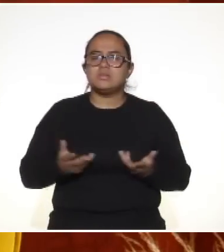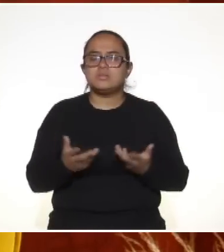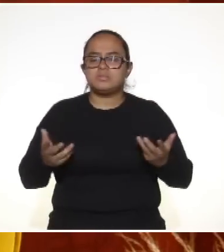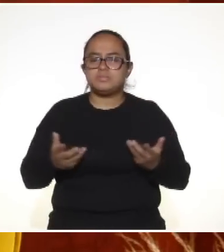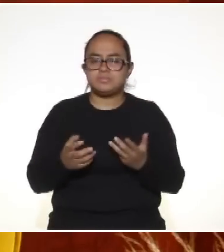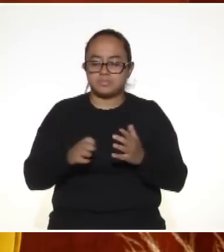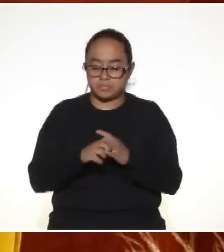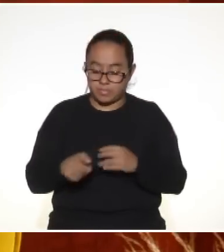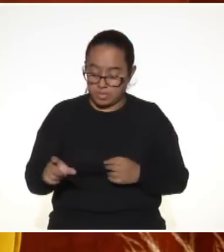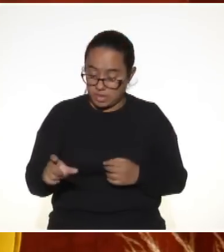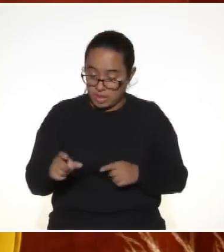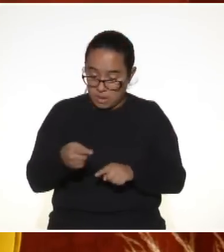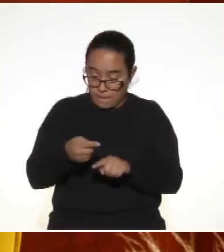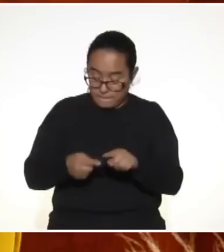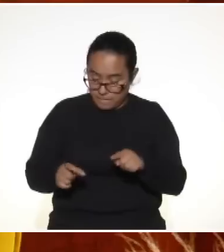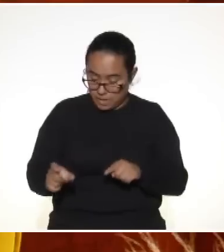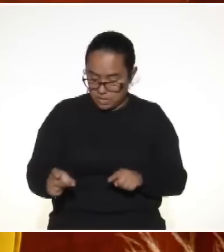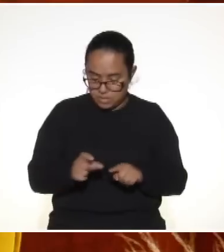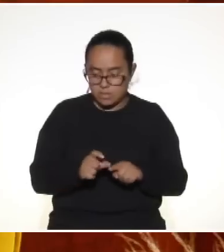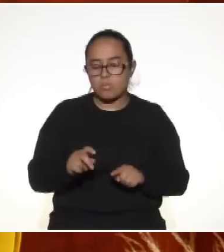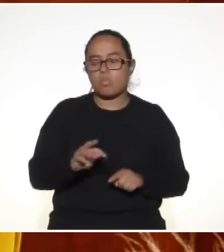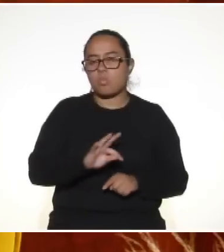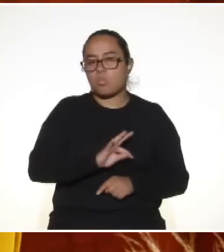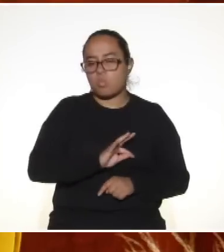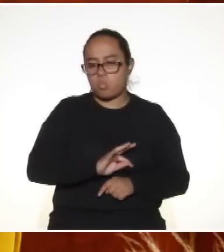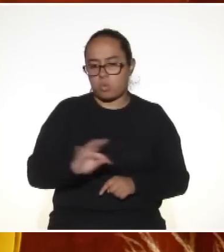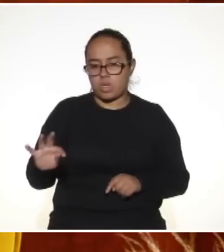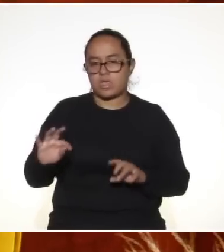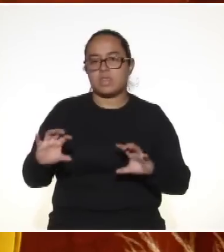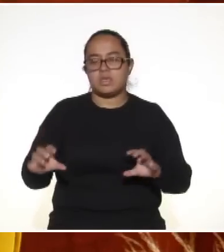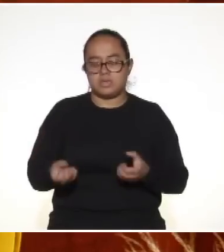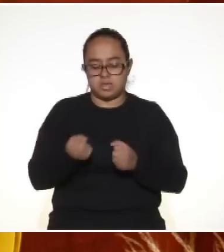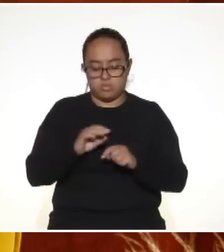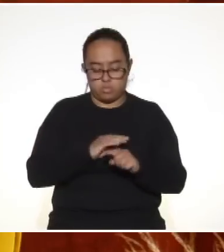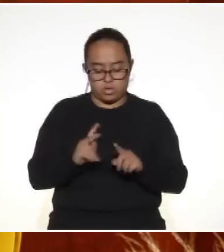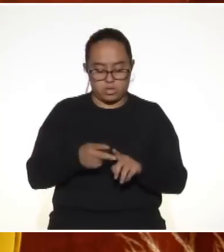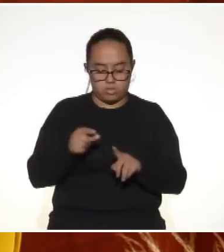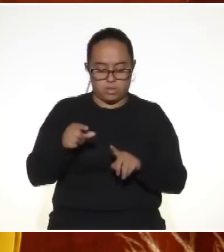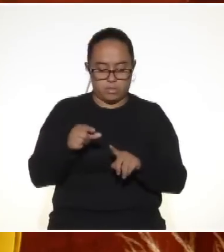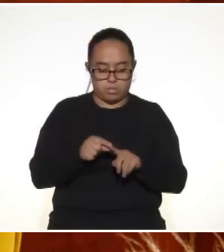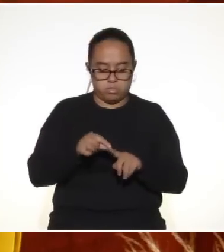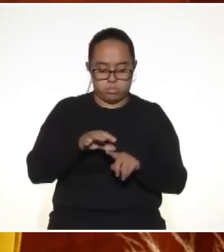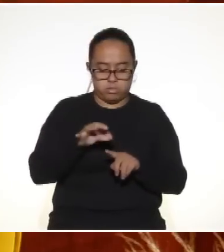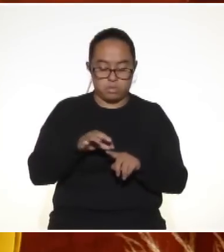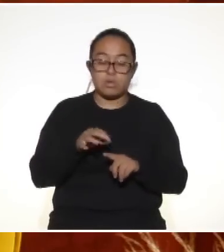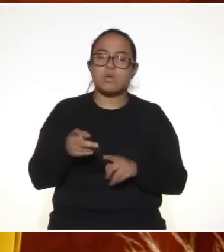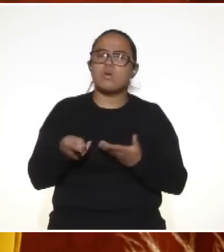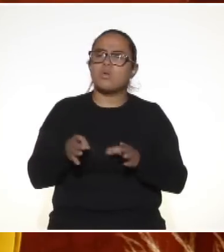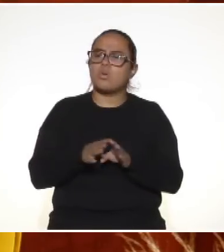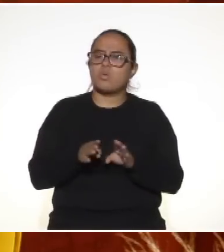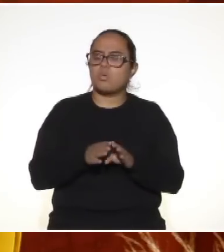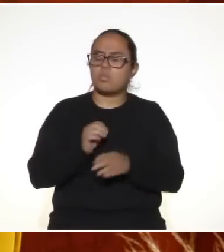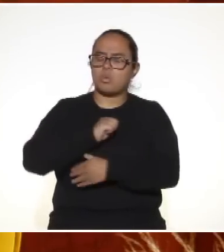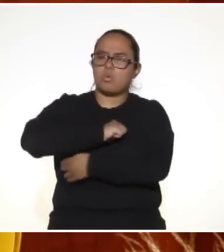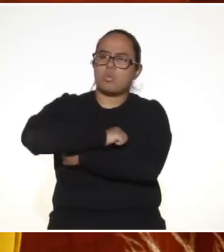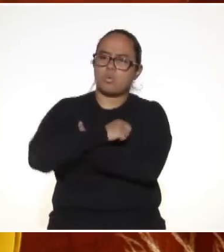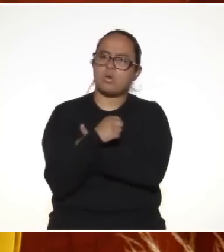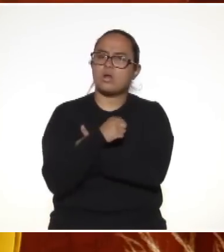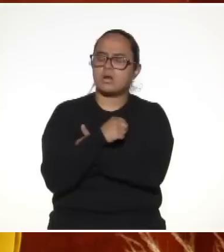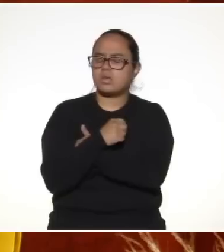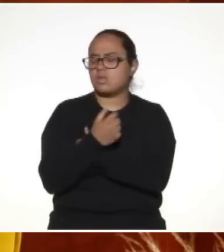el pedazo amputado? Sí hay una posibilidad de volverlo a poner. ¿Cómo hay que guardar esa